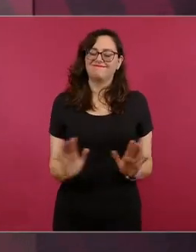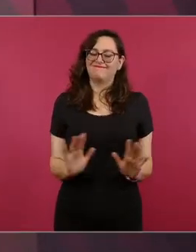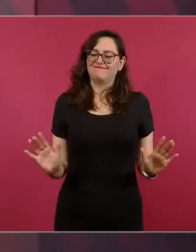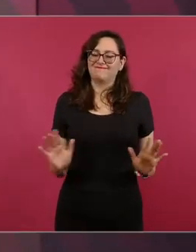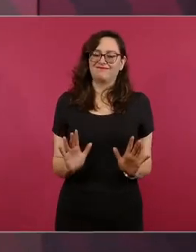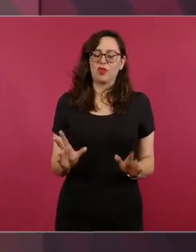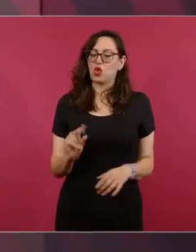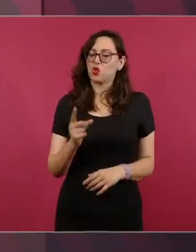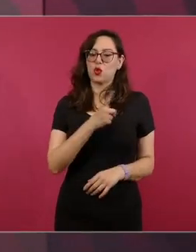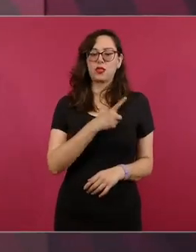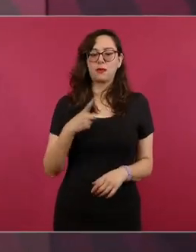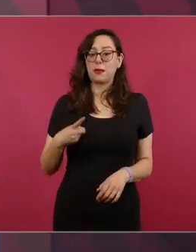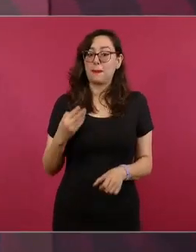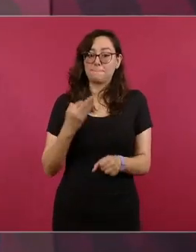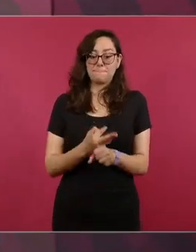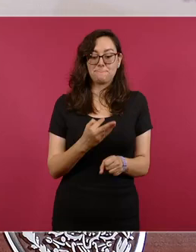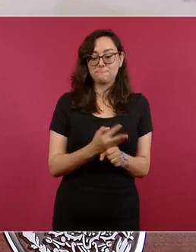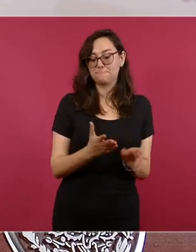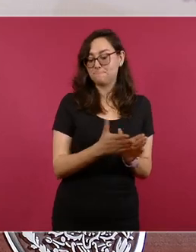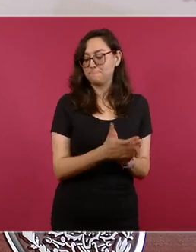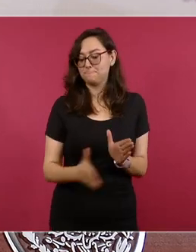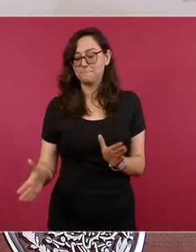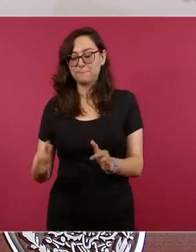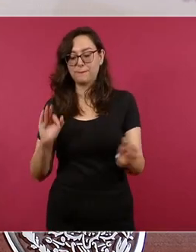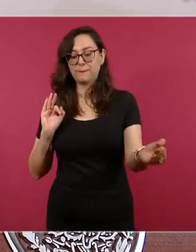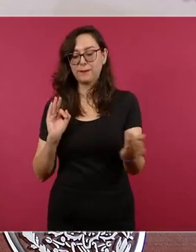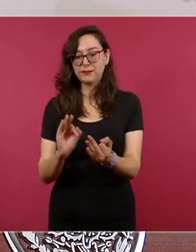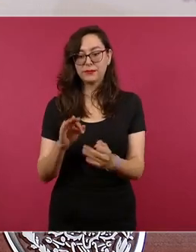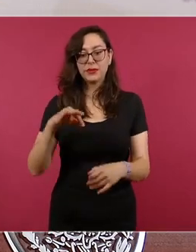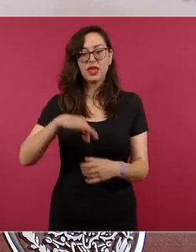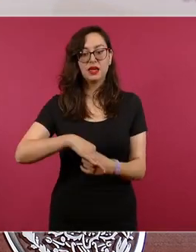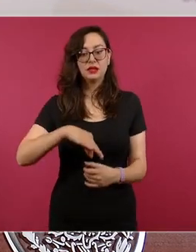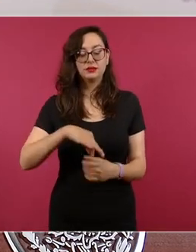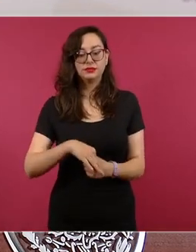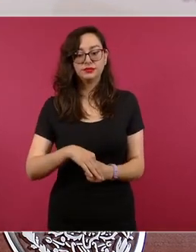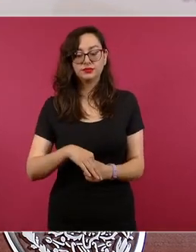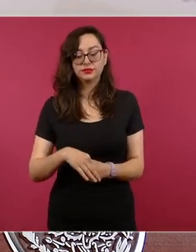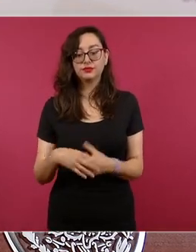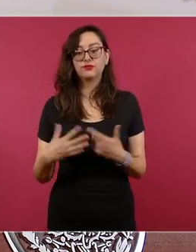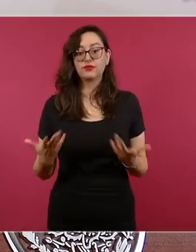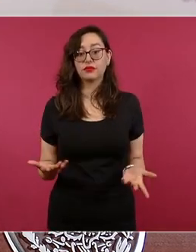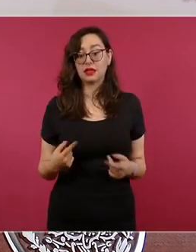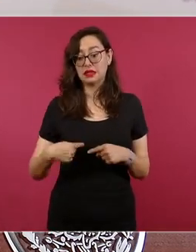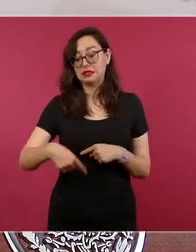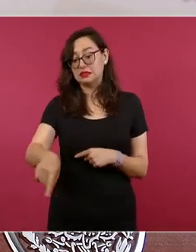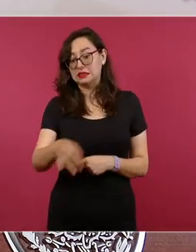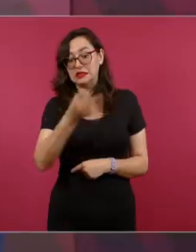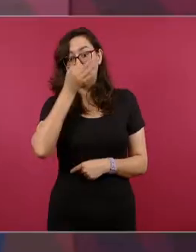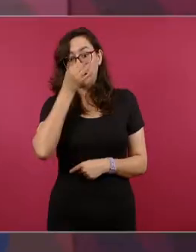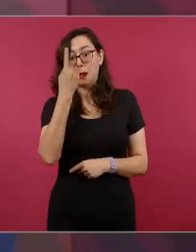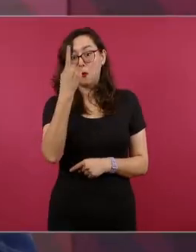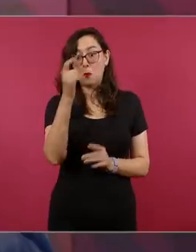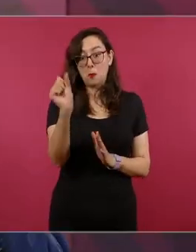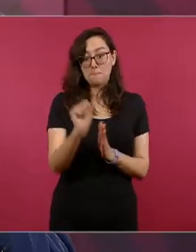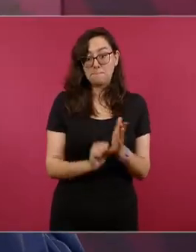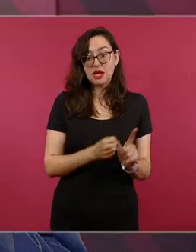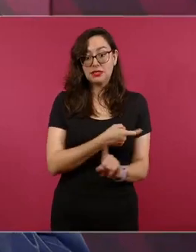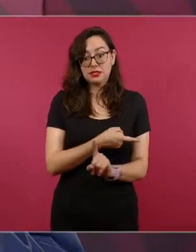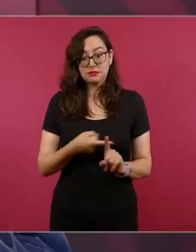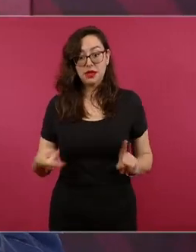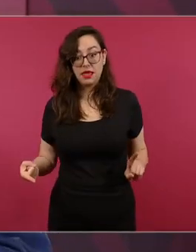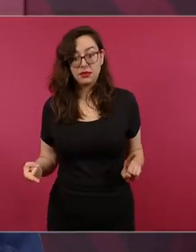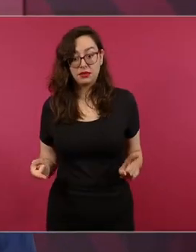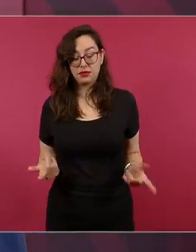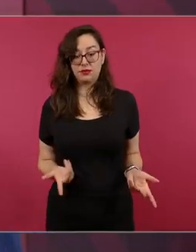Sobre todo en estos días, porque es un mes y medio, más o menos,